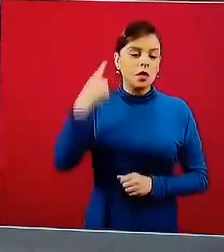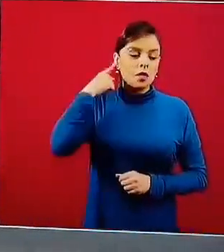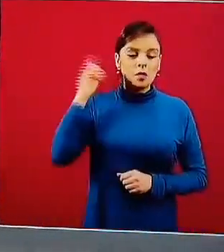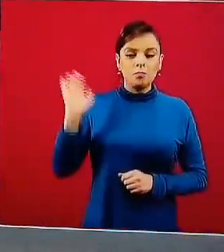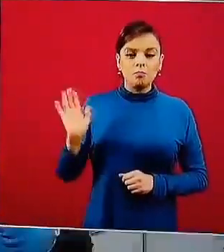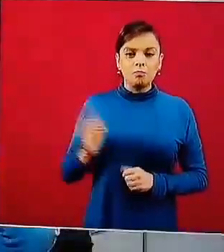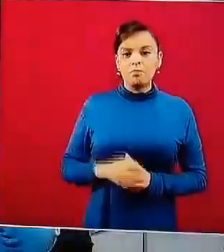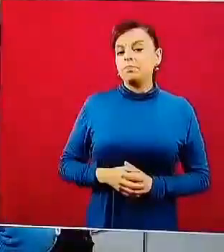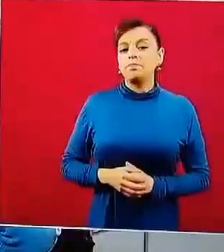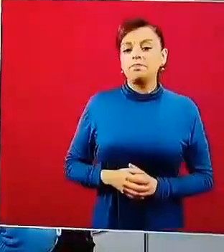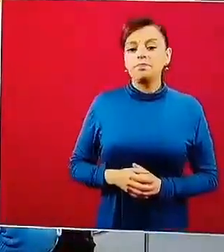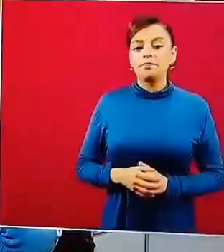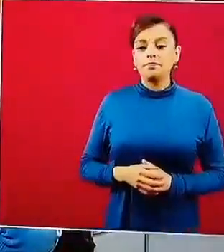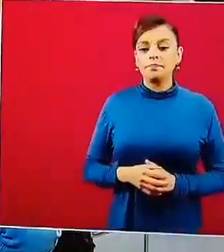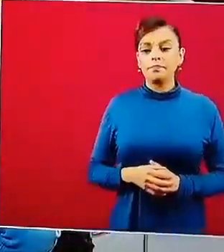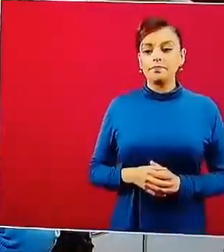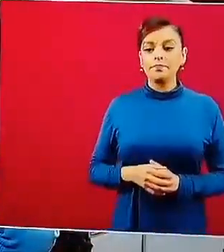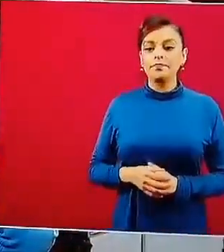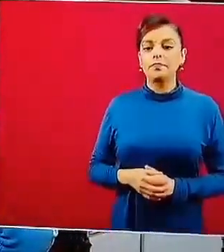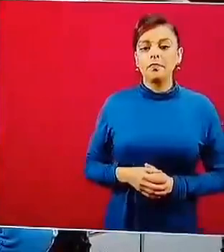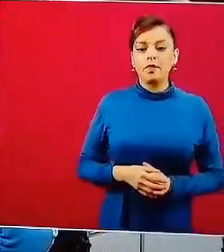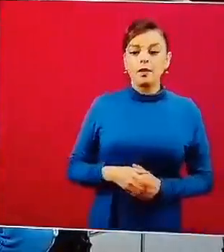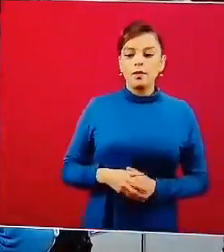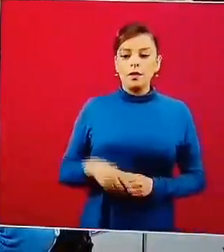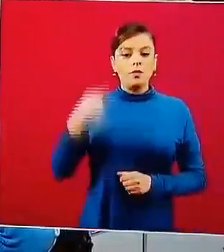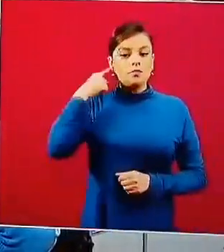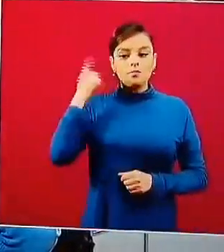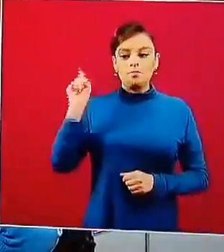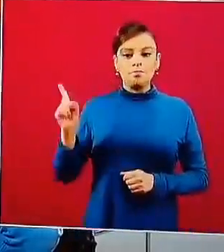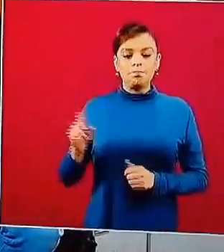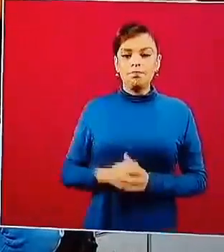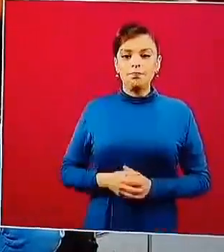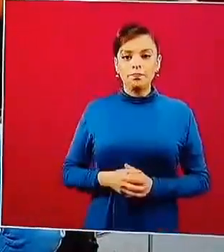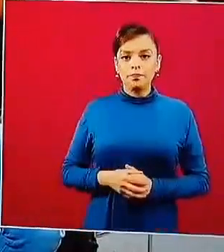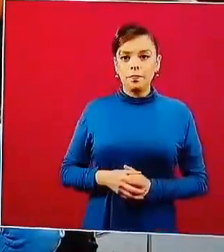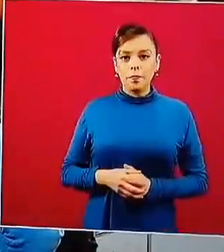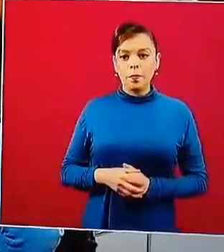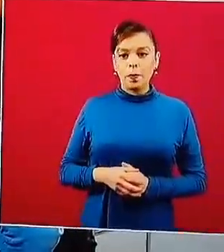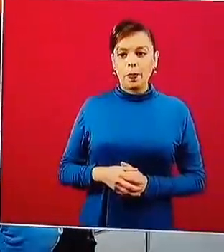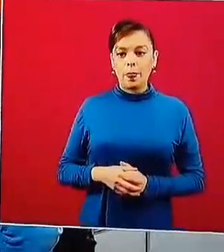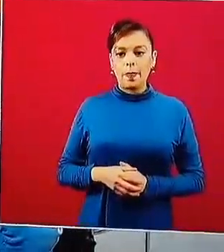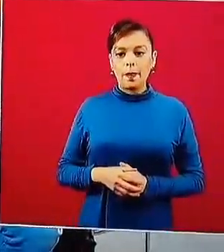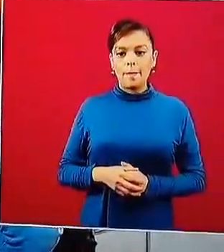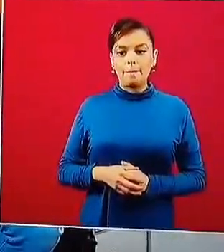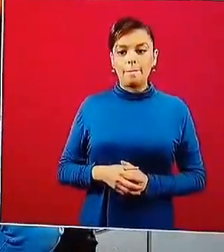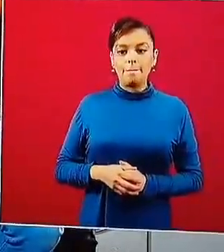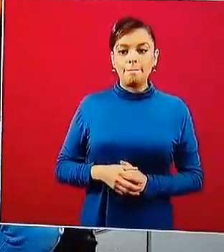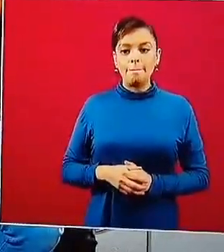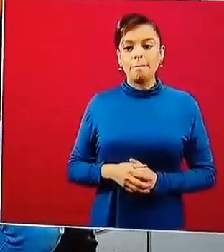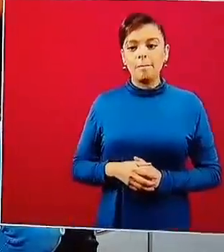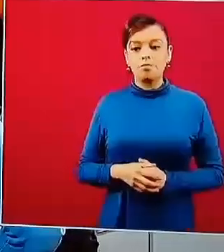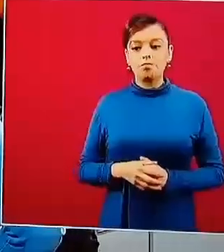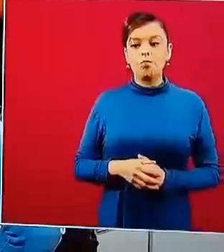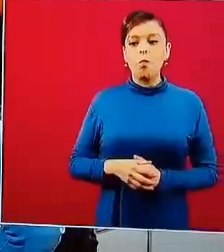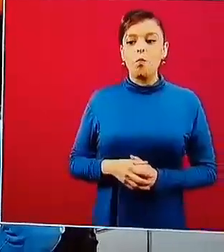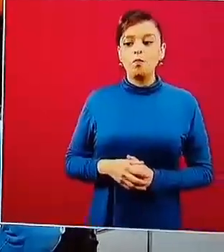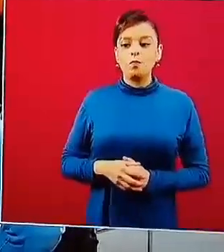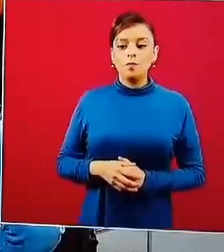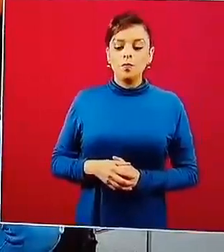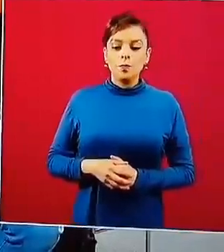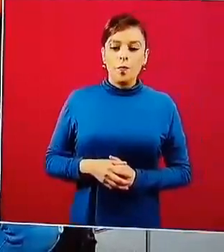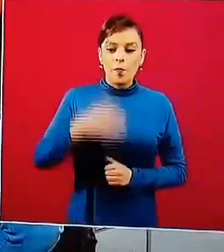continuación. Se lo estoy explicando de manera panorámica. Ese número en concreto se ha modificado ahora que estamos...